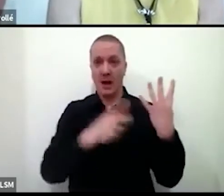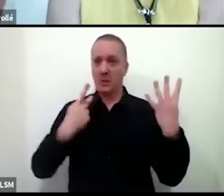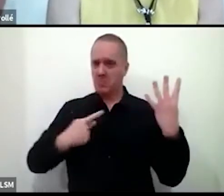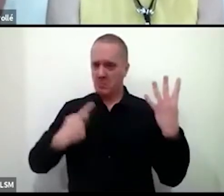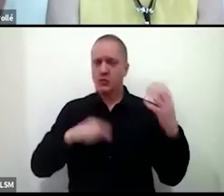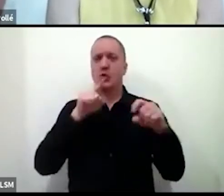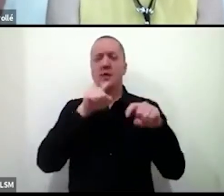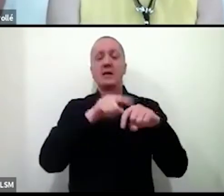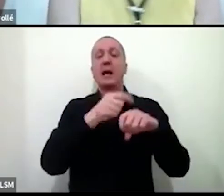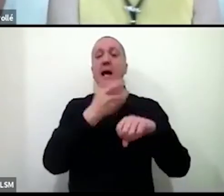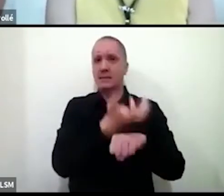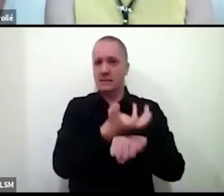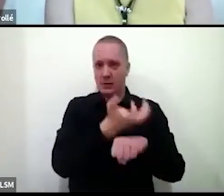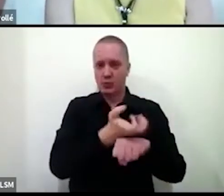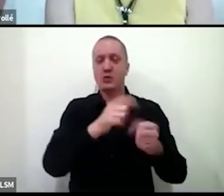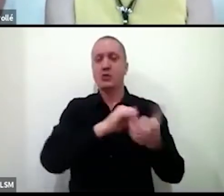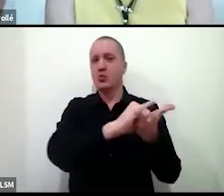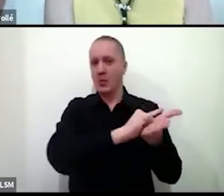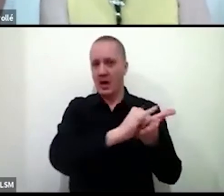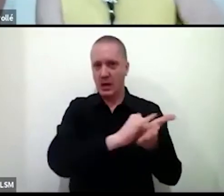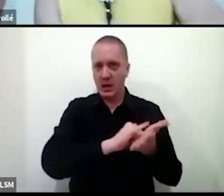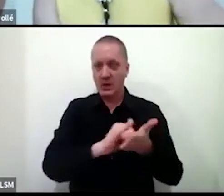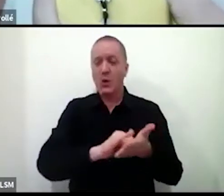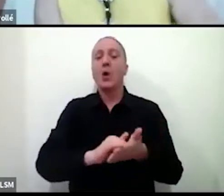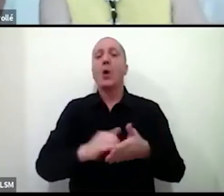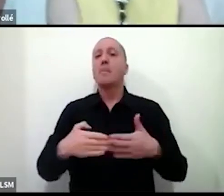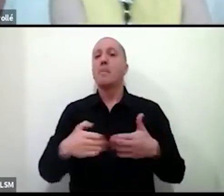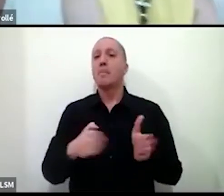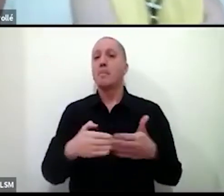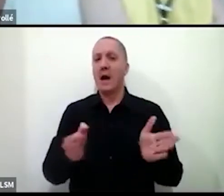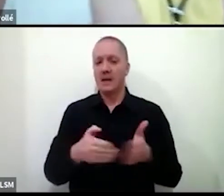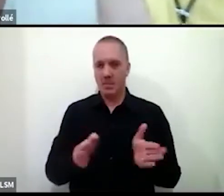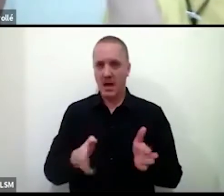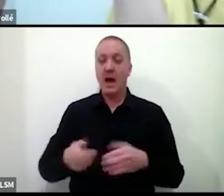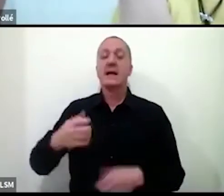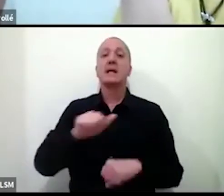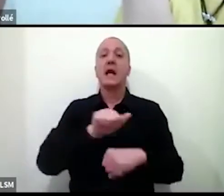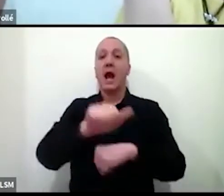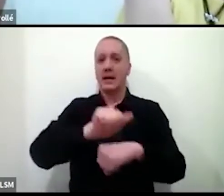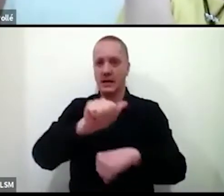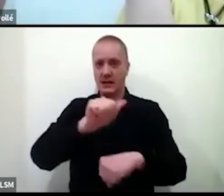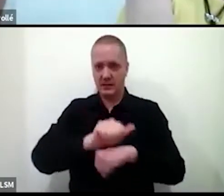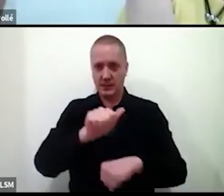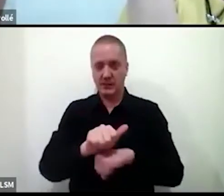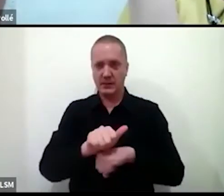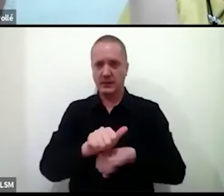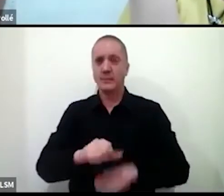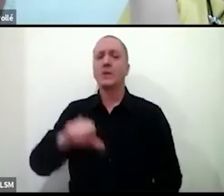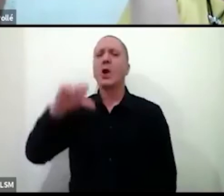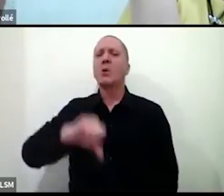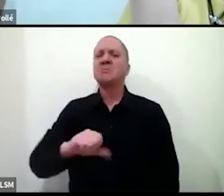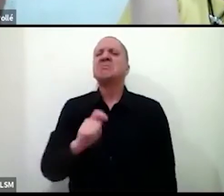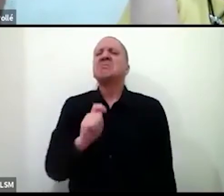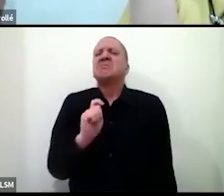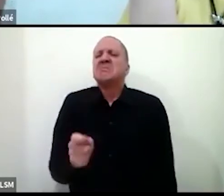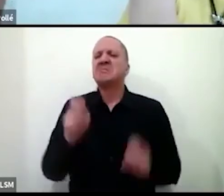Unidos, USA, Nueva York, Panamá y Argentina. Vamos a tratar el impacto COVID-19 que ha tenido